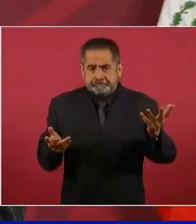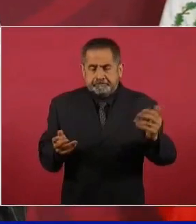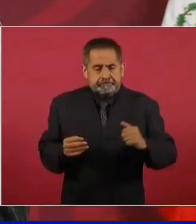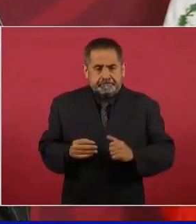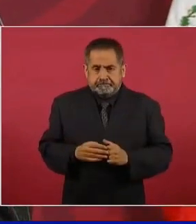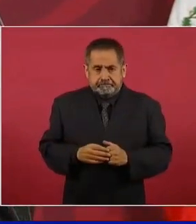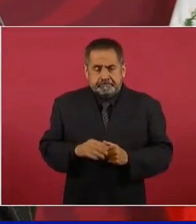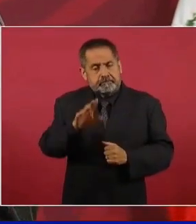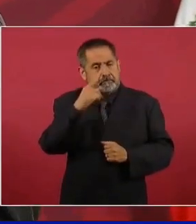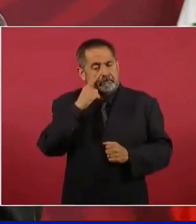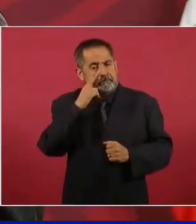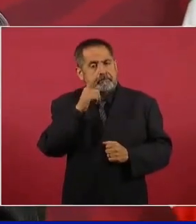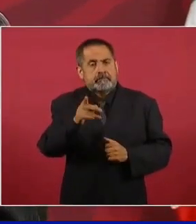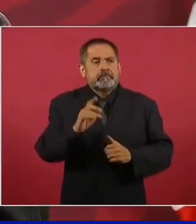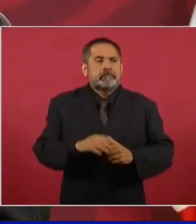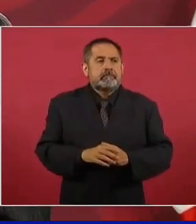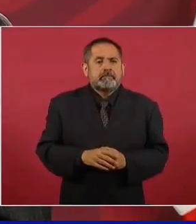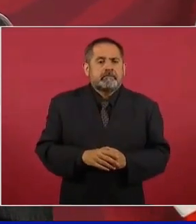Fíjense,